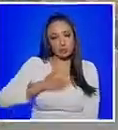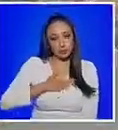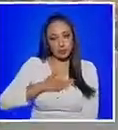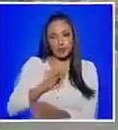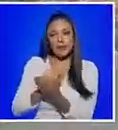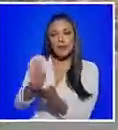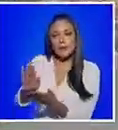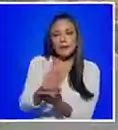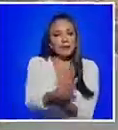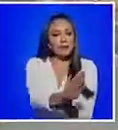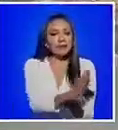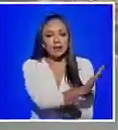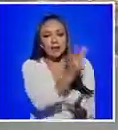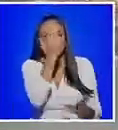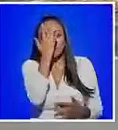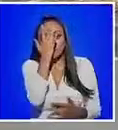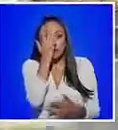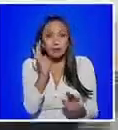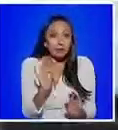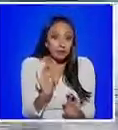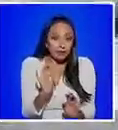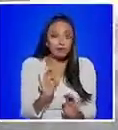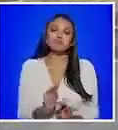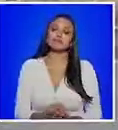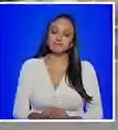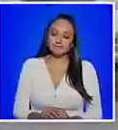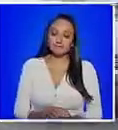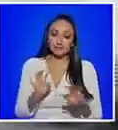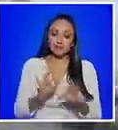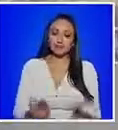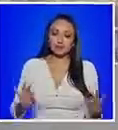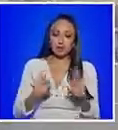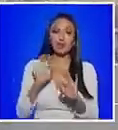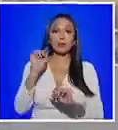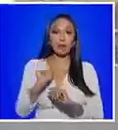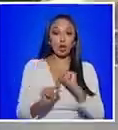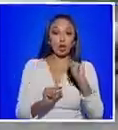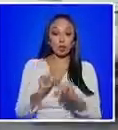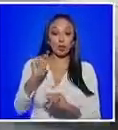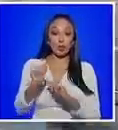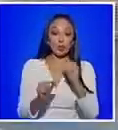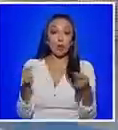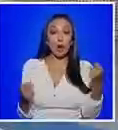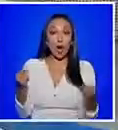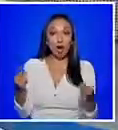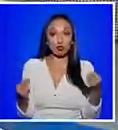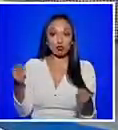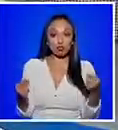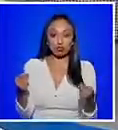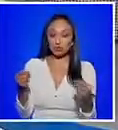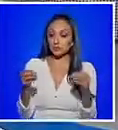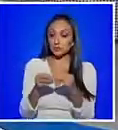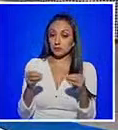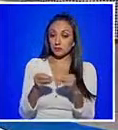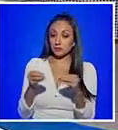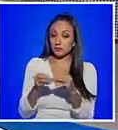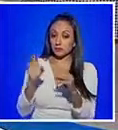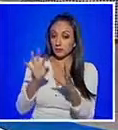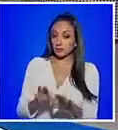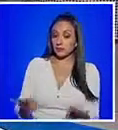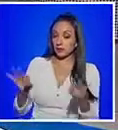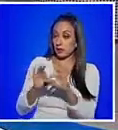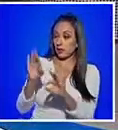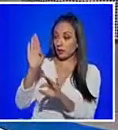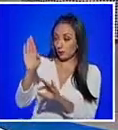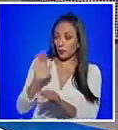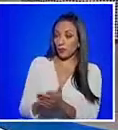evitar los contagios de COVID-19. Vemos que de a poco ya se incrementa el flujo vehicular en esta arteria vial importante de